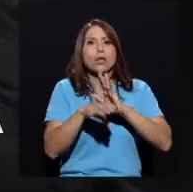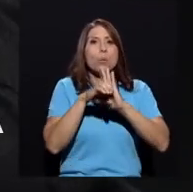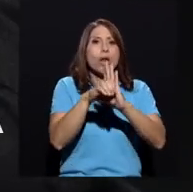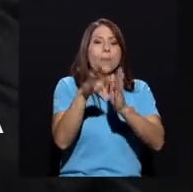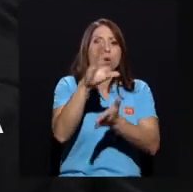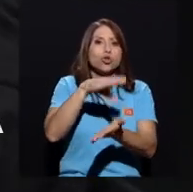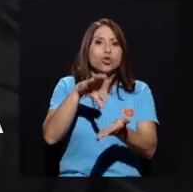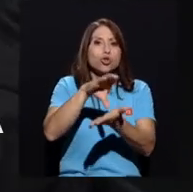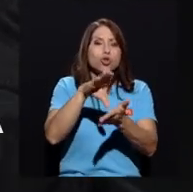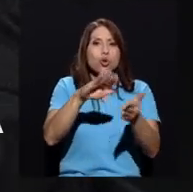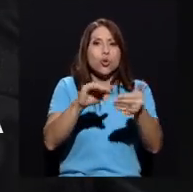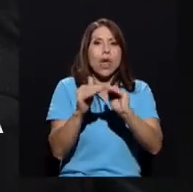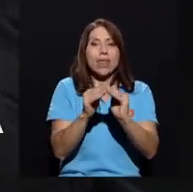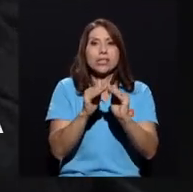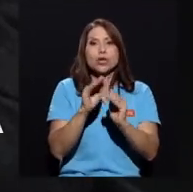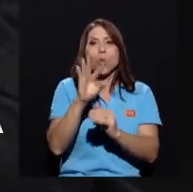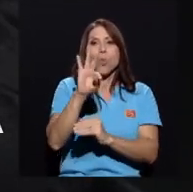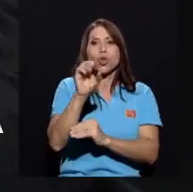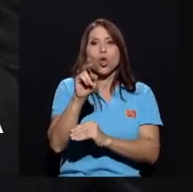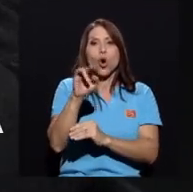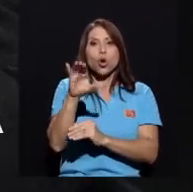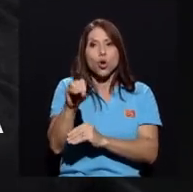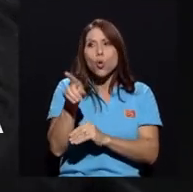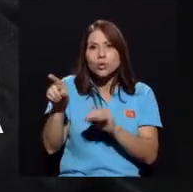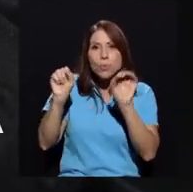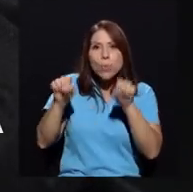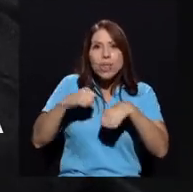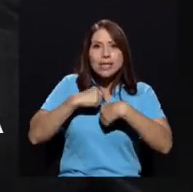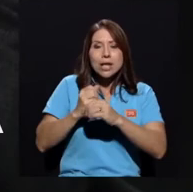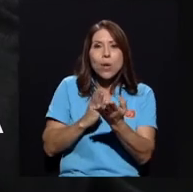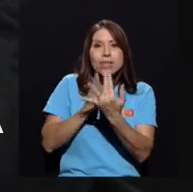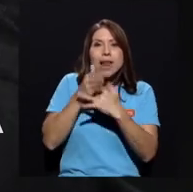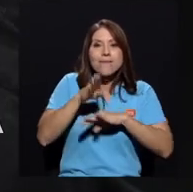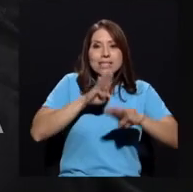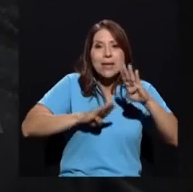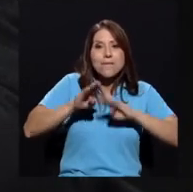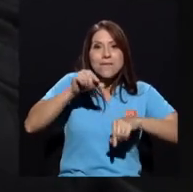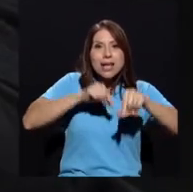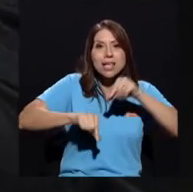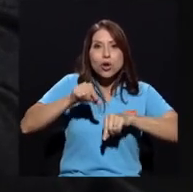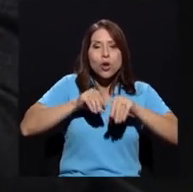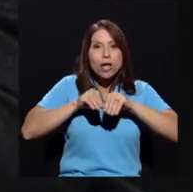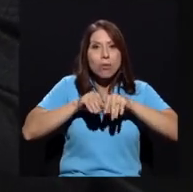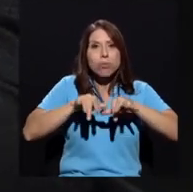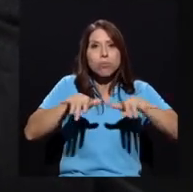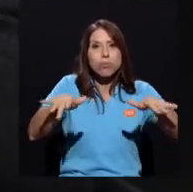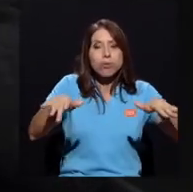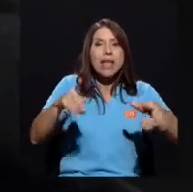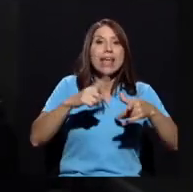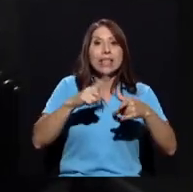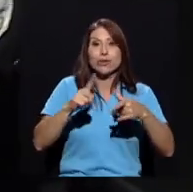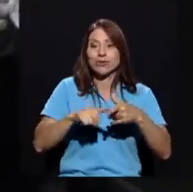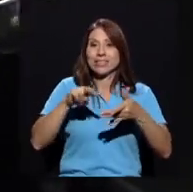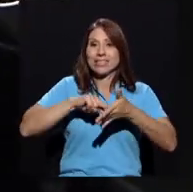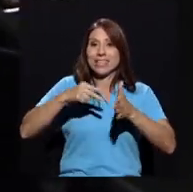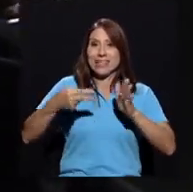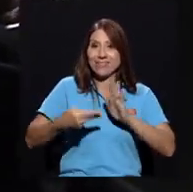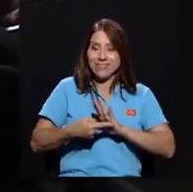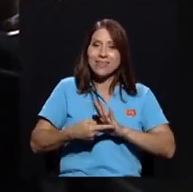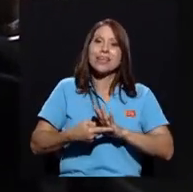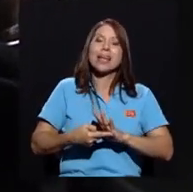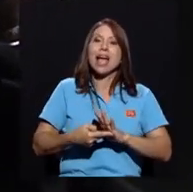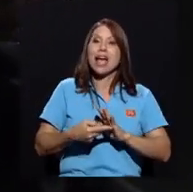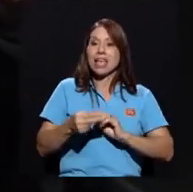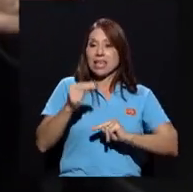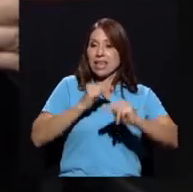usted lo hace con un arma bacteriológica o de cualquier tipo. Dicho esto, veremos que esto es llevar en extremo, al punto extremo,